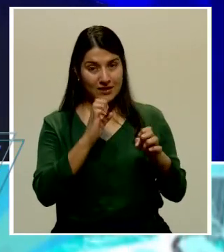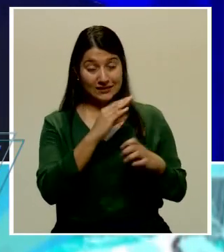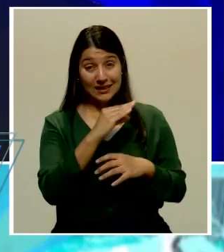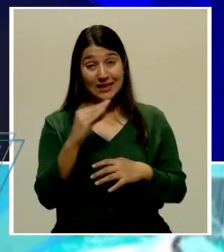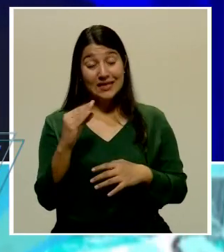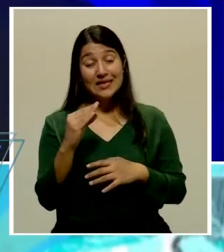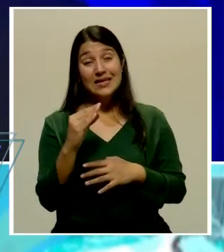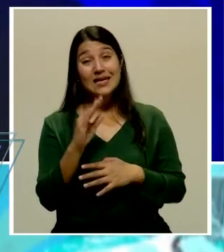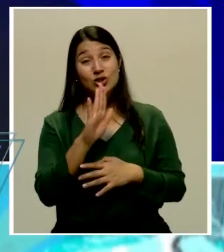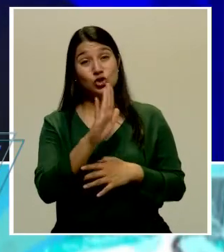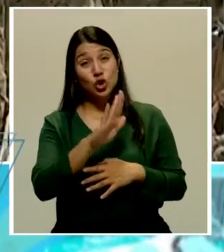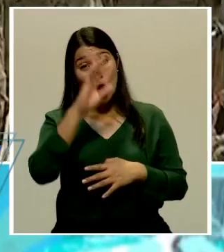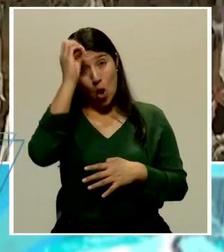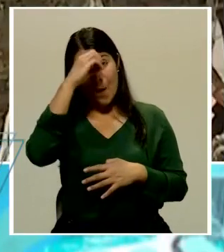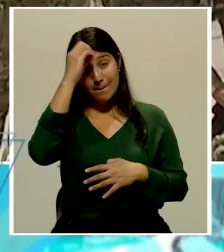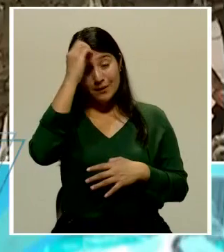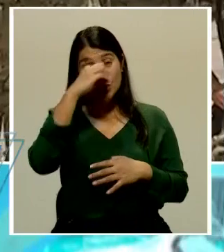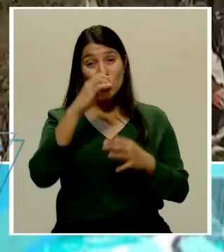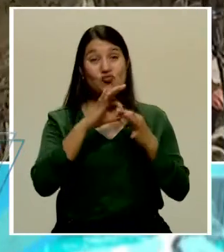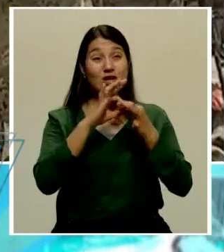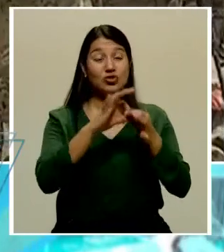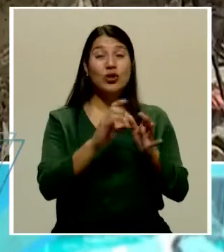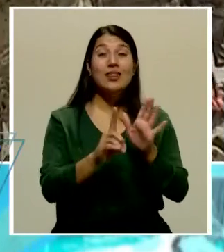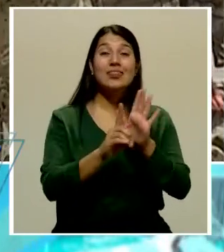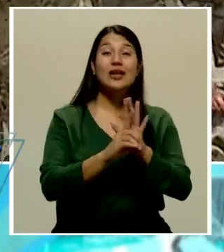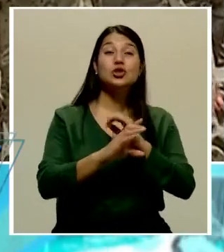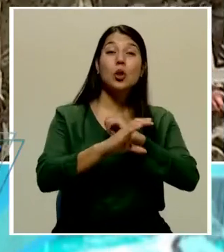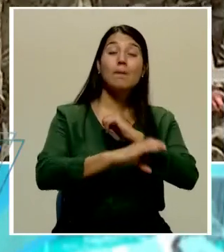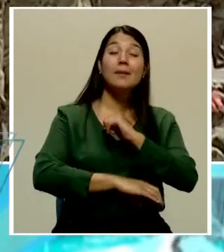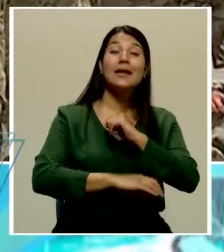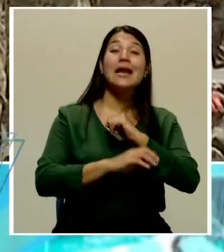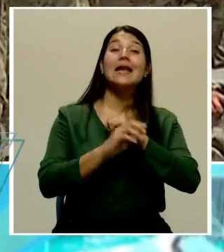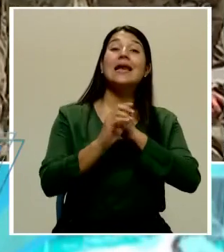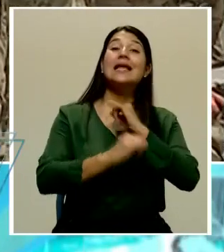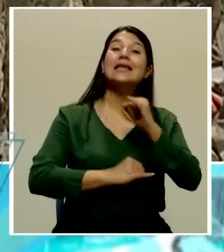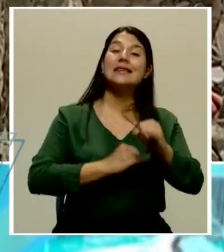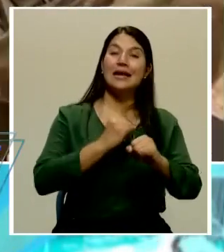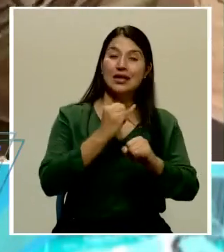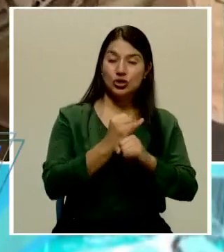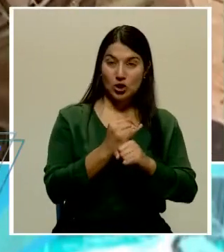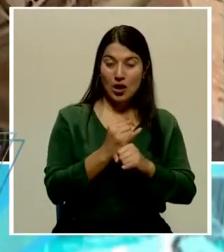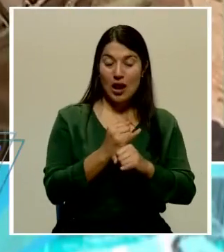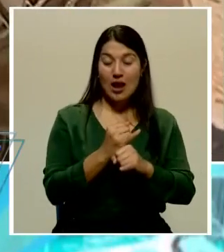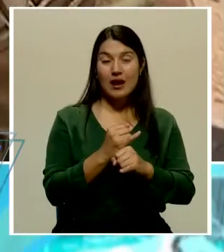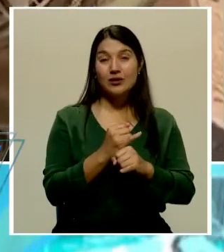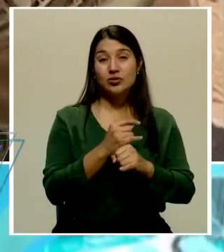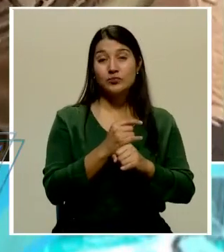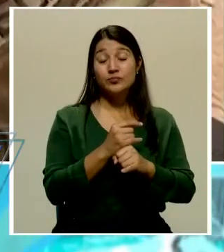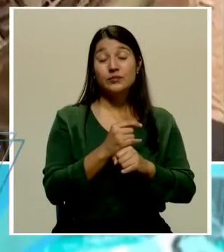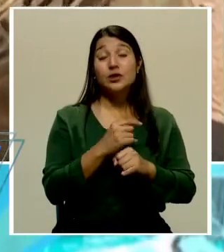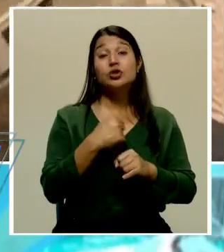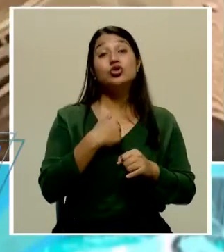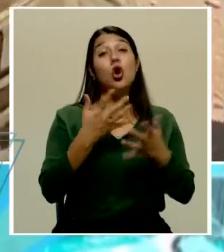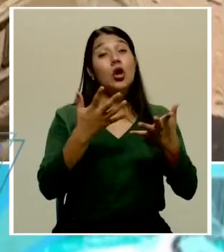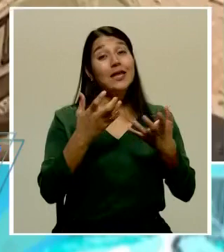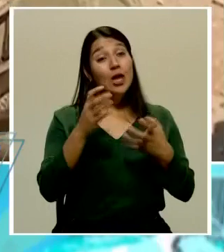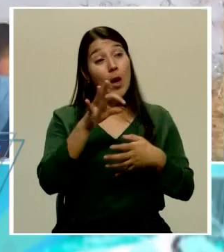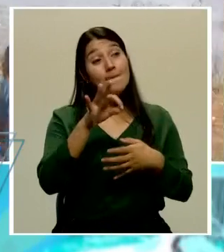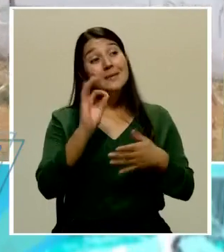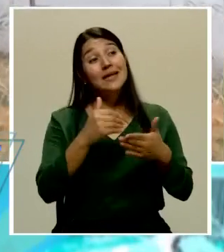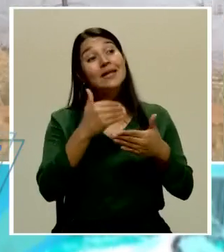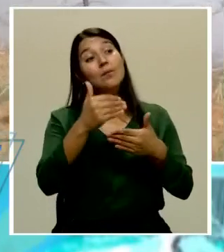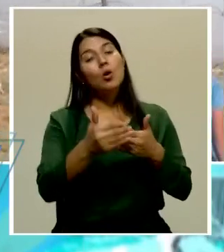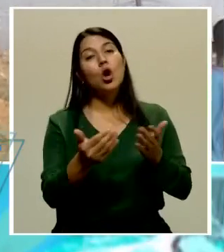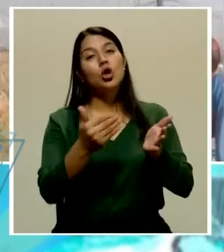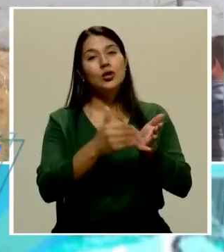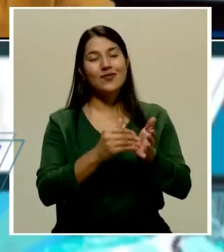estas nociones de derecho penal internacional que nos ha dado. Voy a invitarla más adelante. El